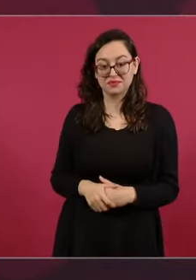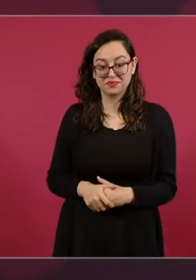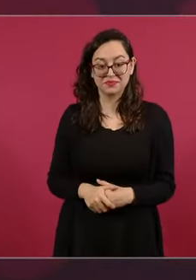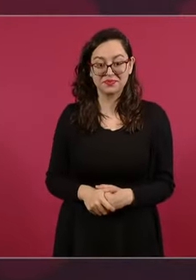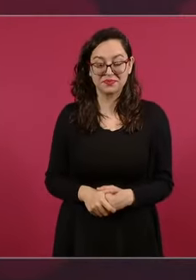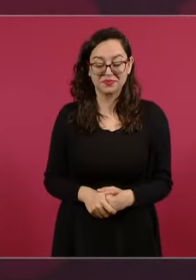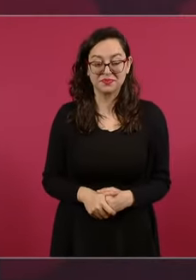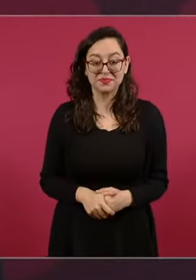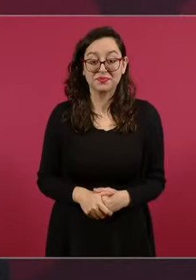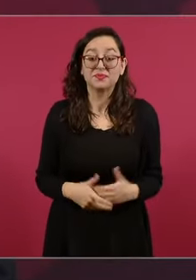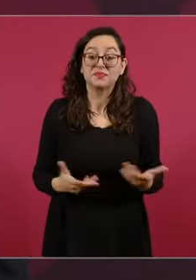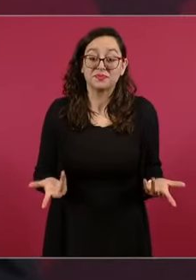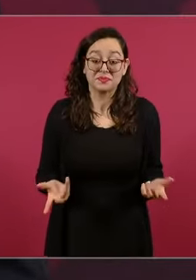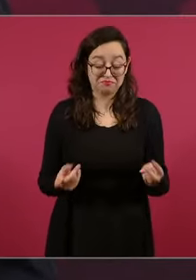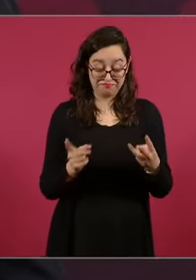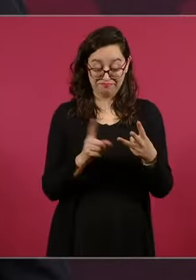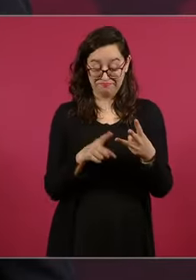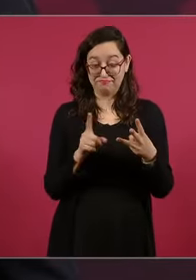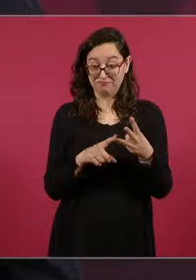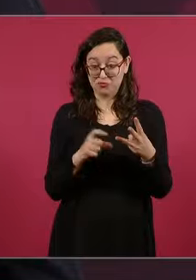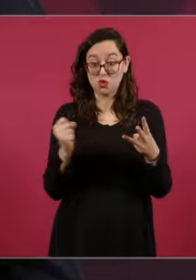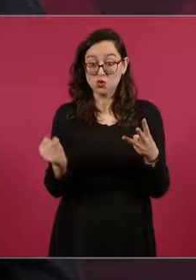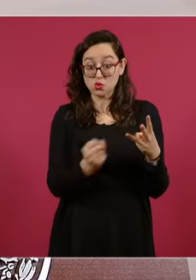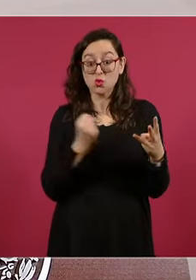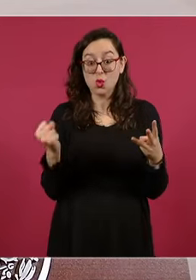Entonces, la suerte,